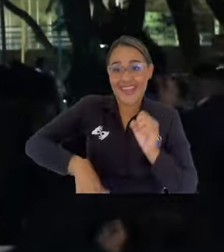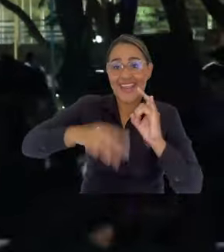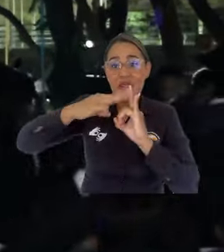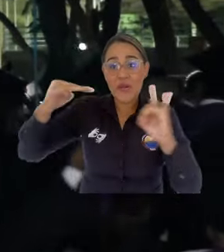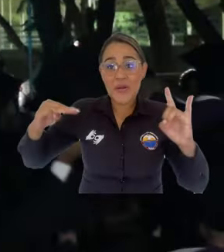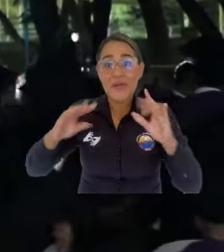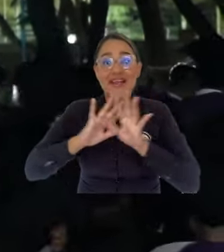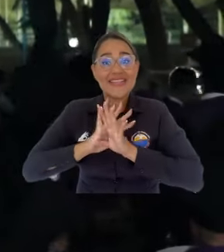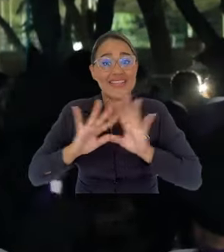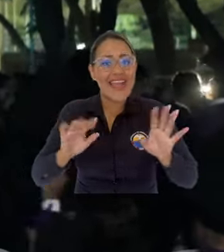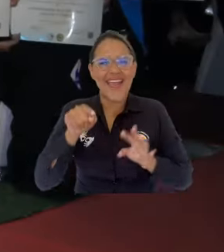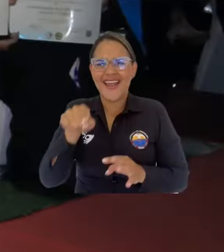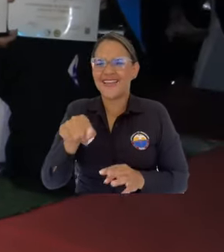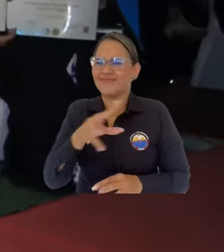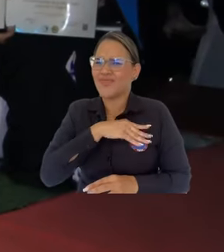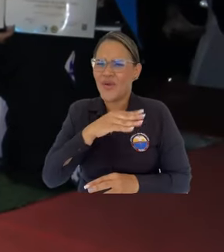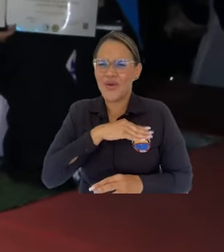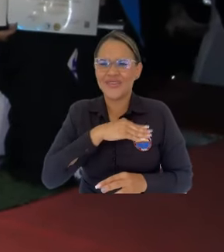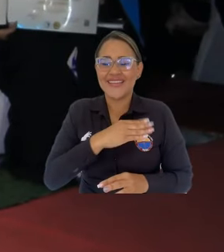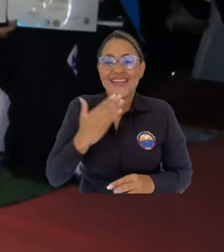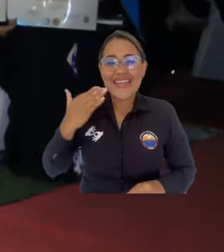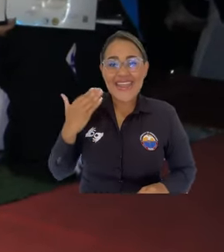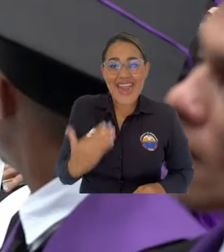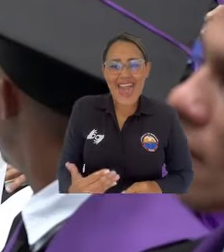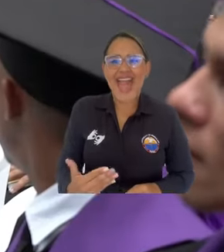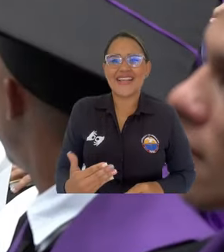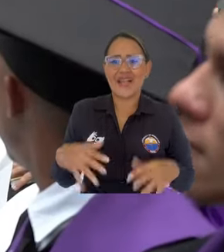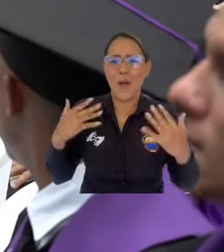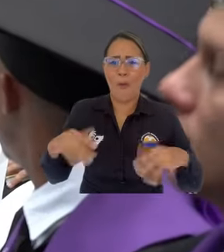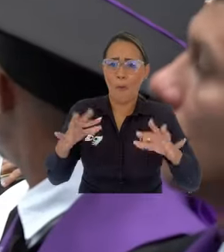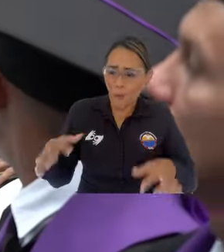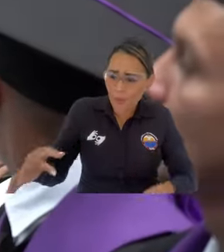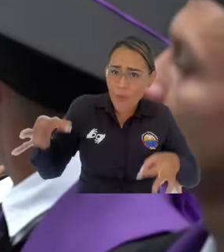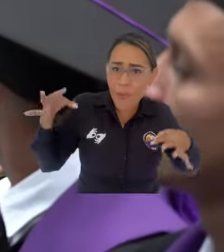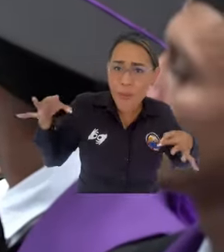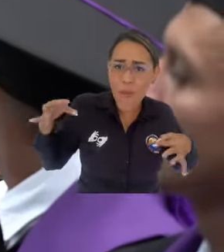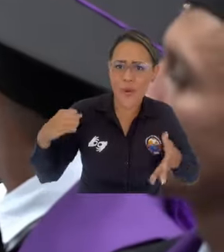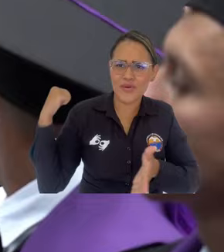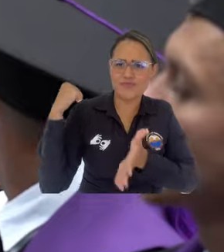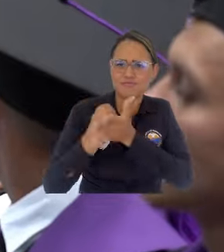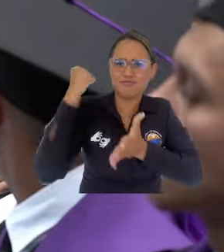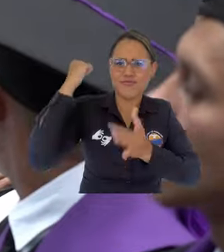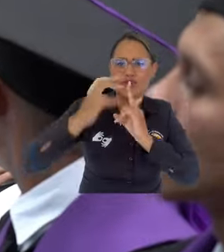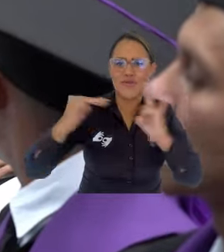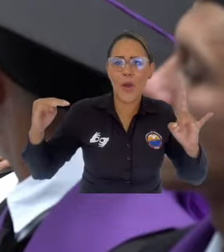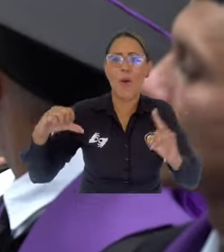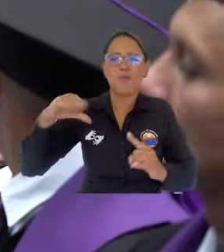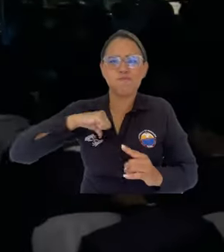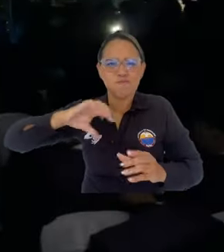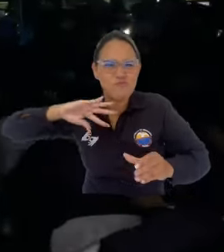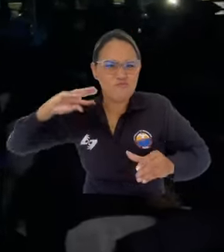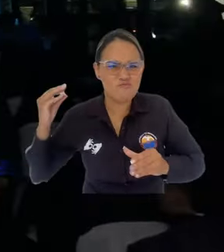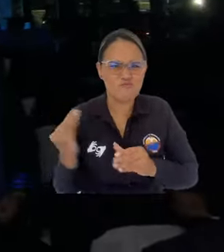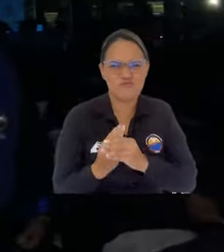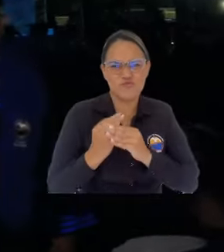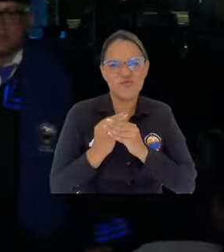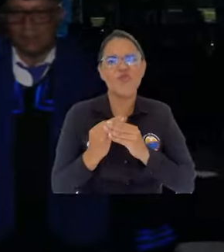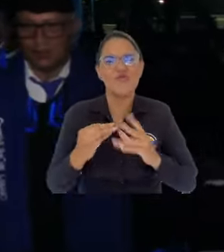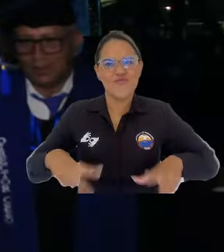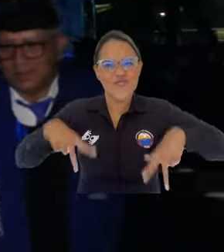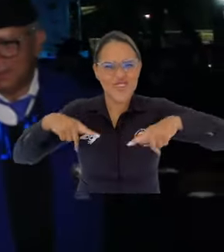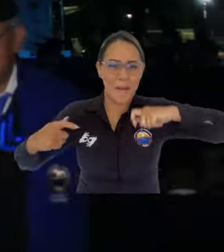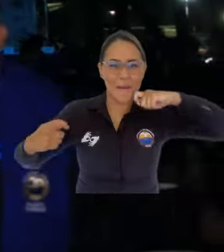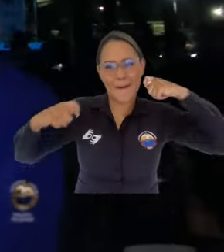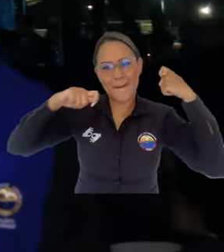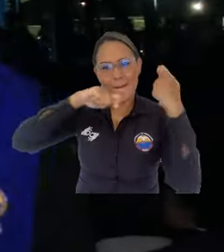de la Educación y las Oportunidades, José Luis agradece por llevar el sello de una institución donde la inclusión es pilar para la transformación